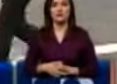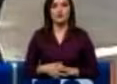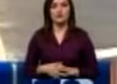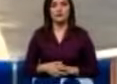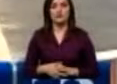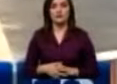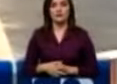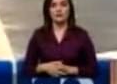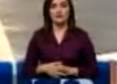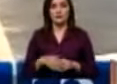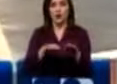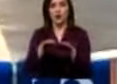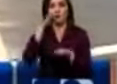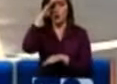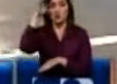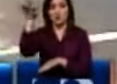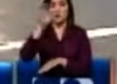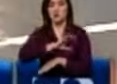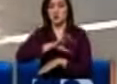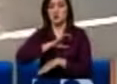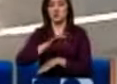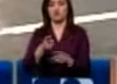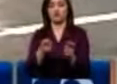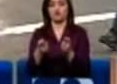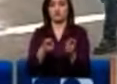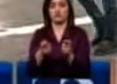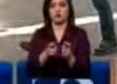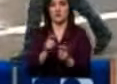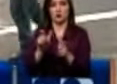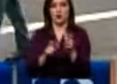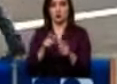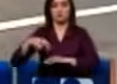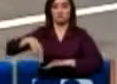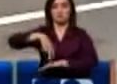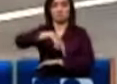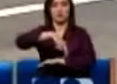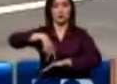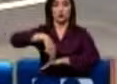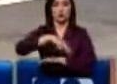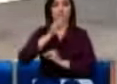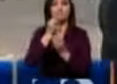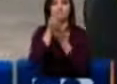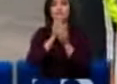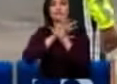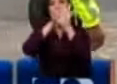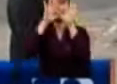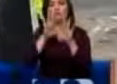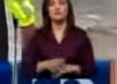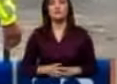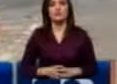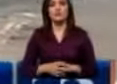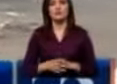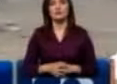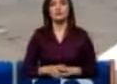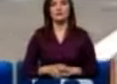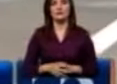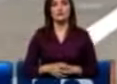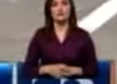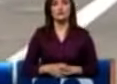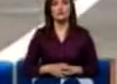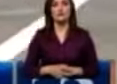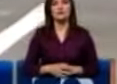está la Policía Metropolitana en ese momento, sino también para los peatones y entregándoles también información vial. Estamos con Julio Puga a esa